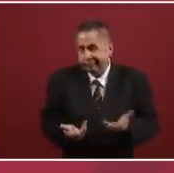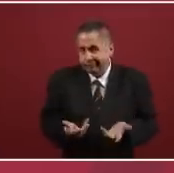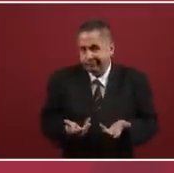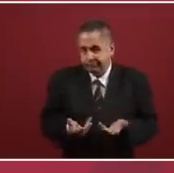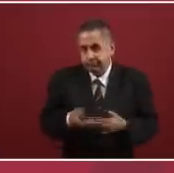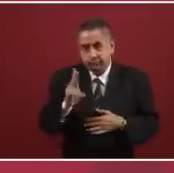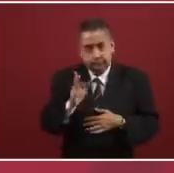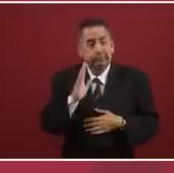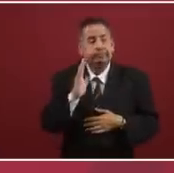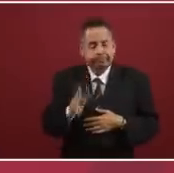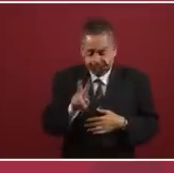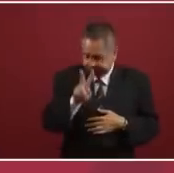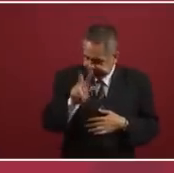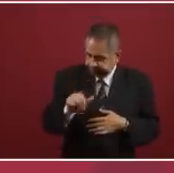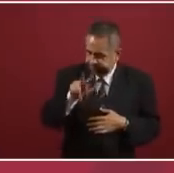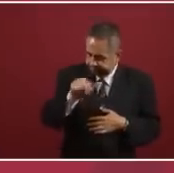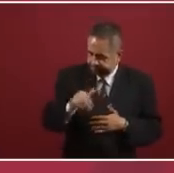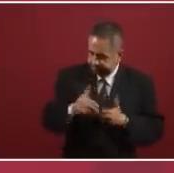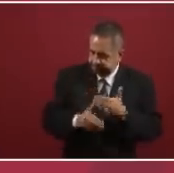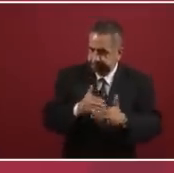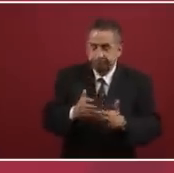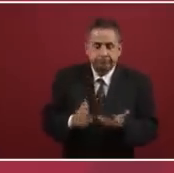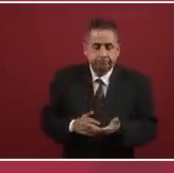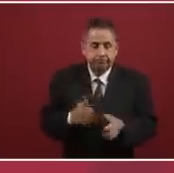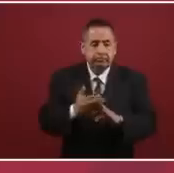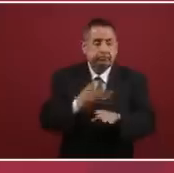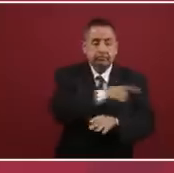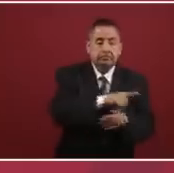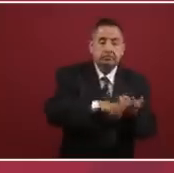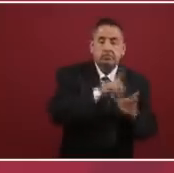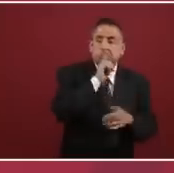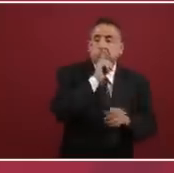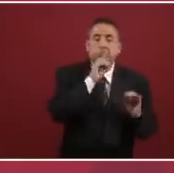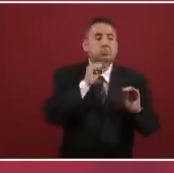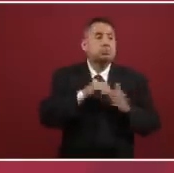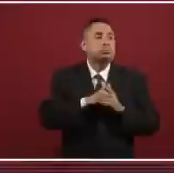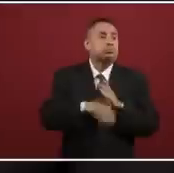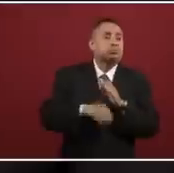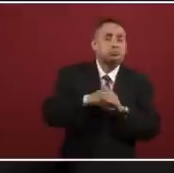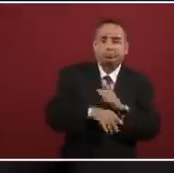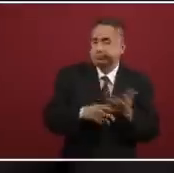Pero de eso tampoco se habló mucho.